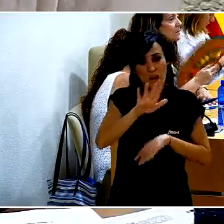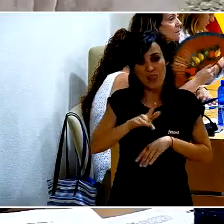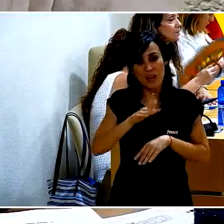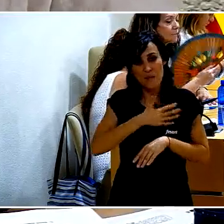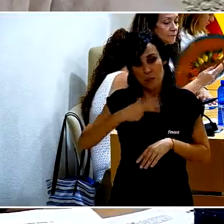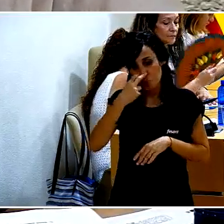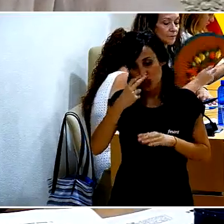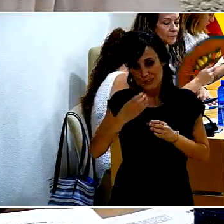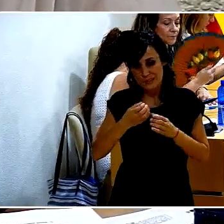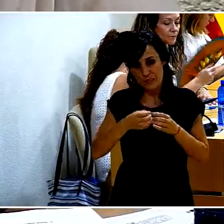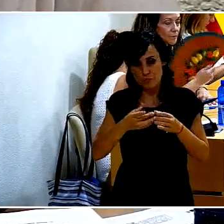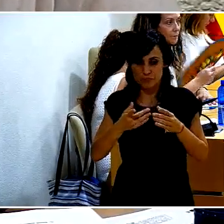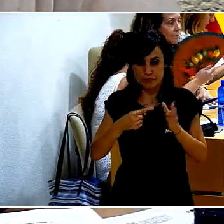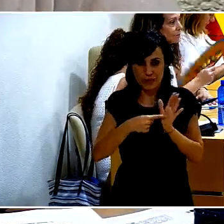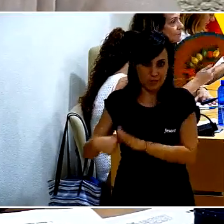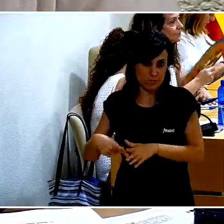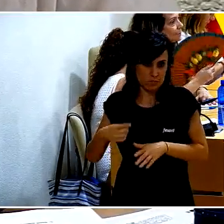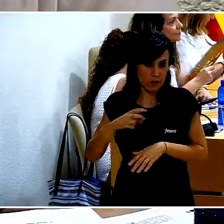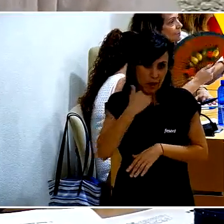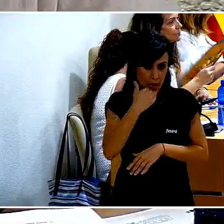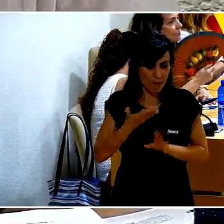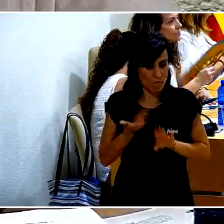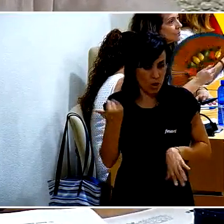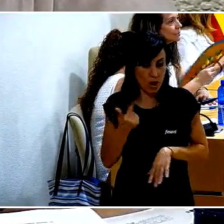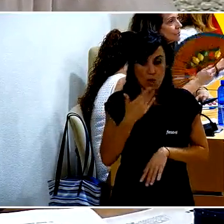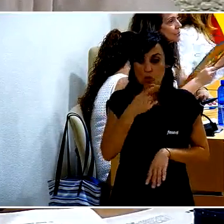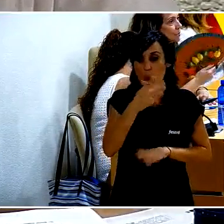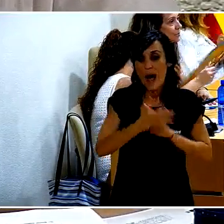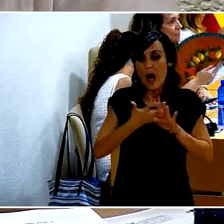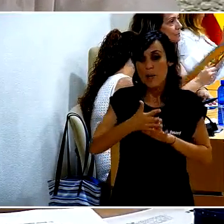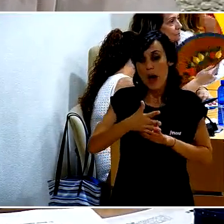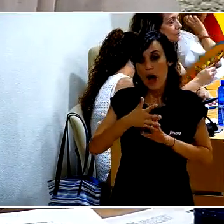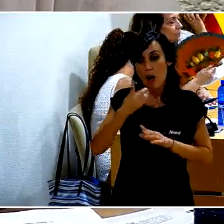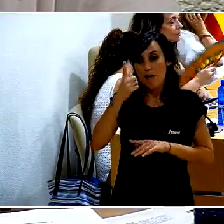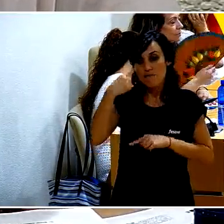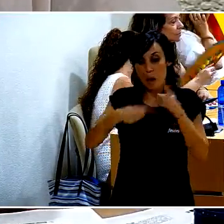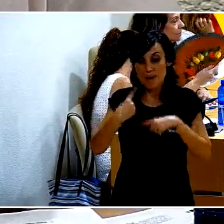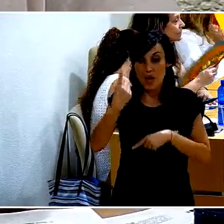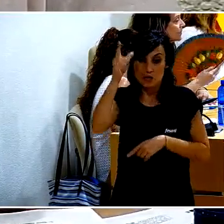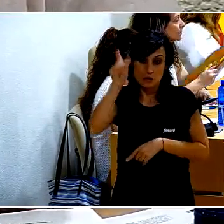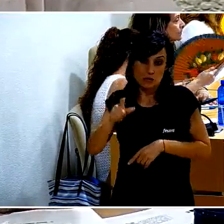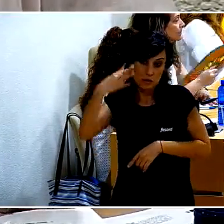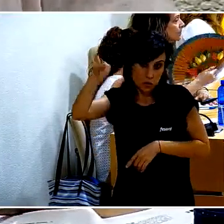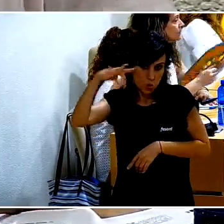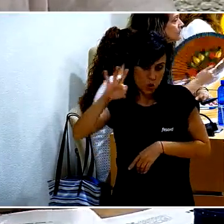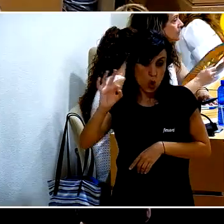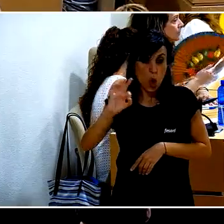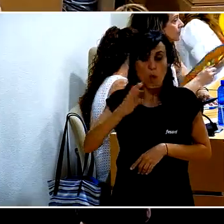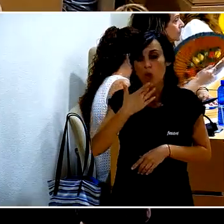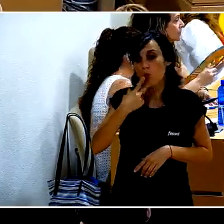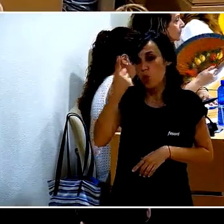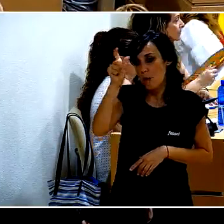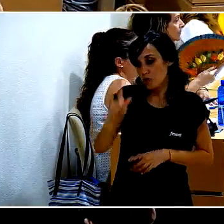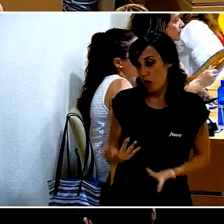Hacen ustedes mención a las familias homoparentales, que a su vez pueden ser monoparentales, es decir, una persona que tenga a su